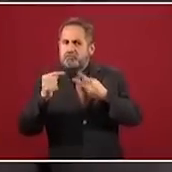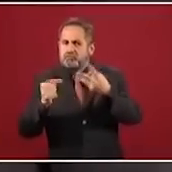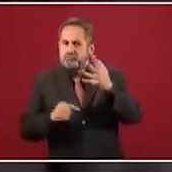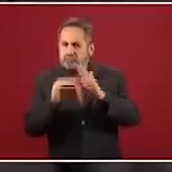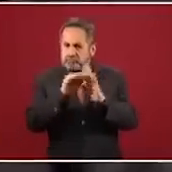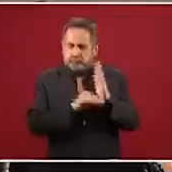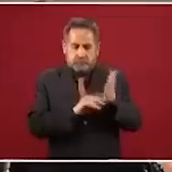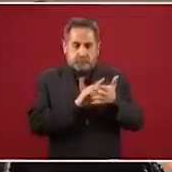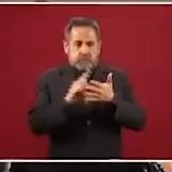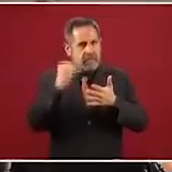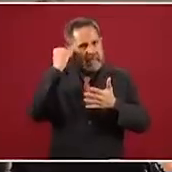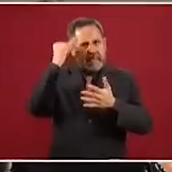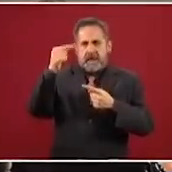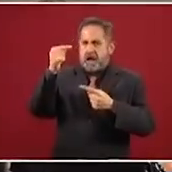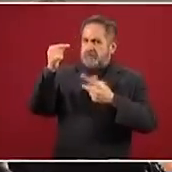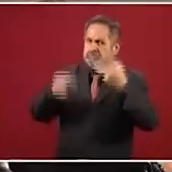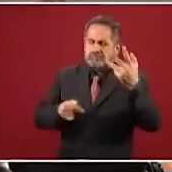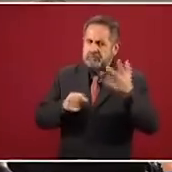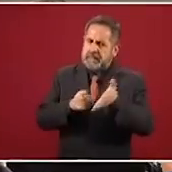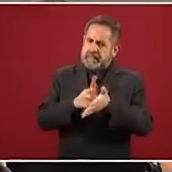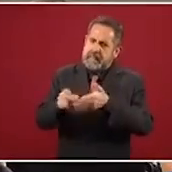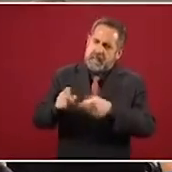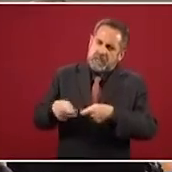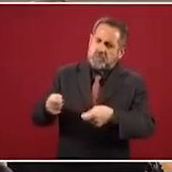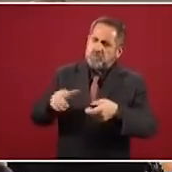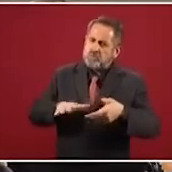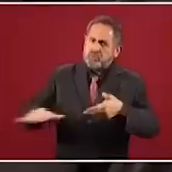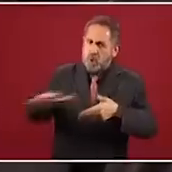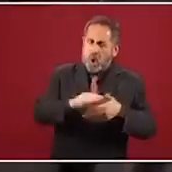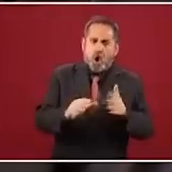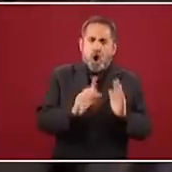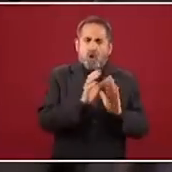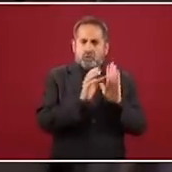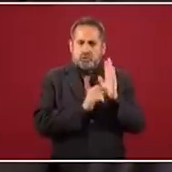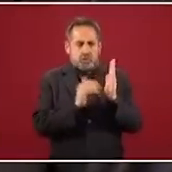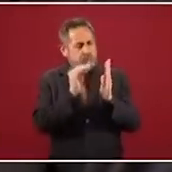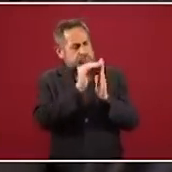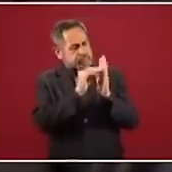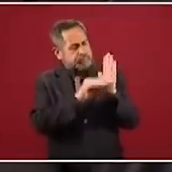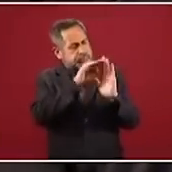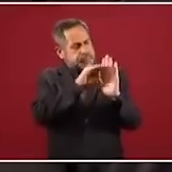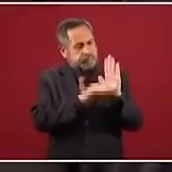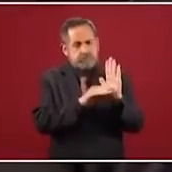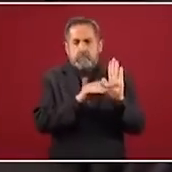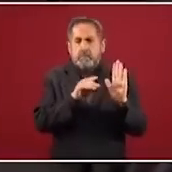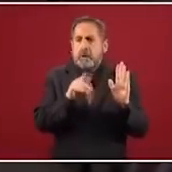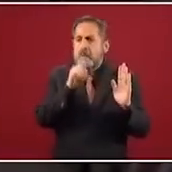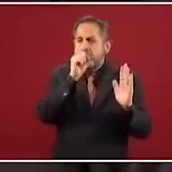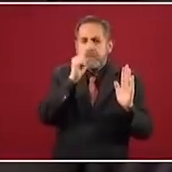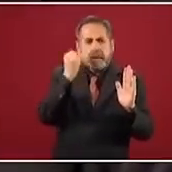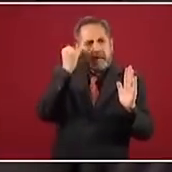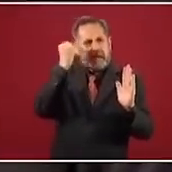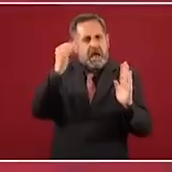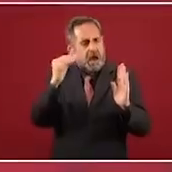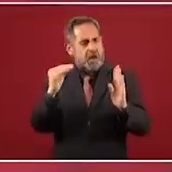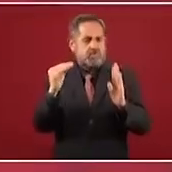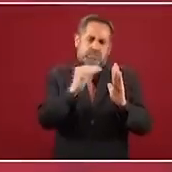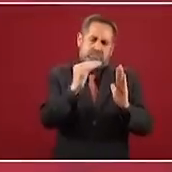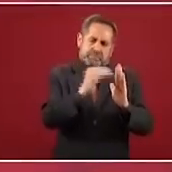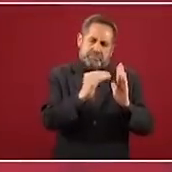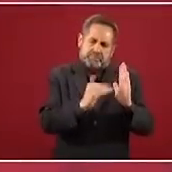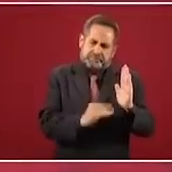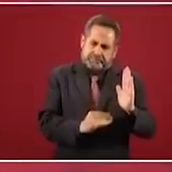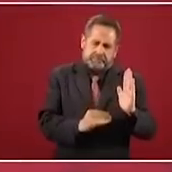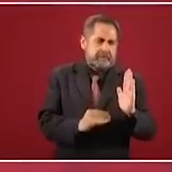pero son principios generales y si esos principios, esos derechos no